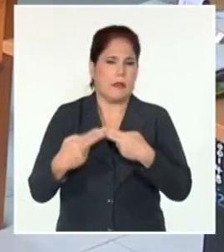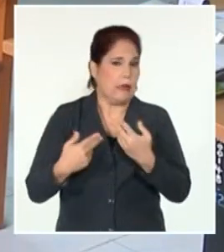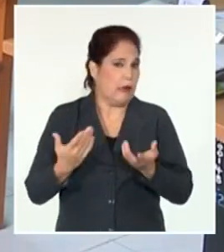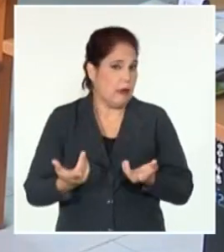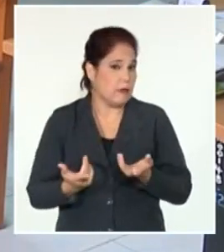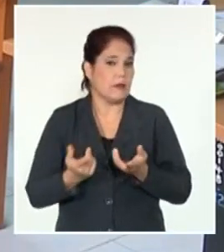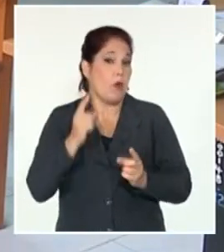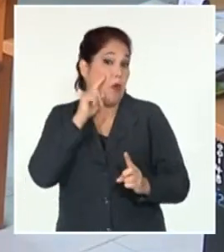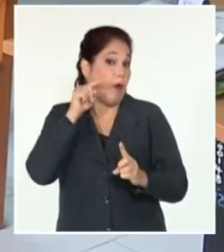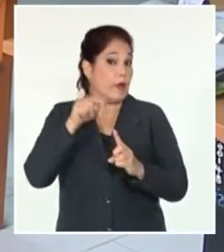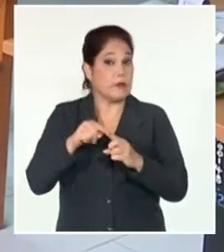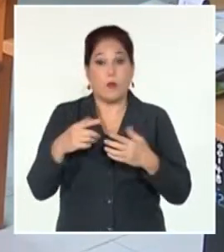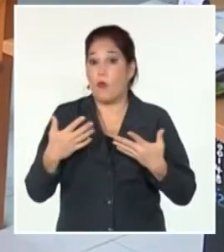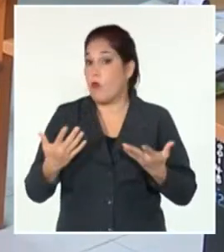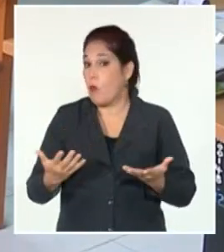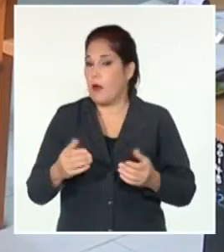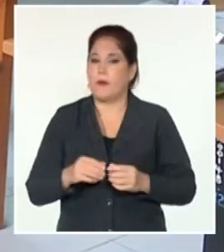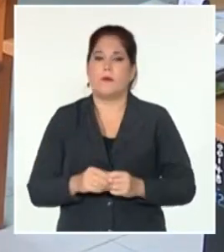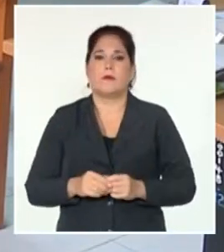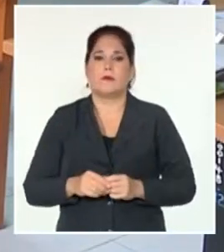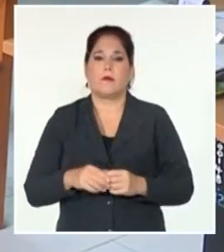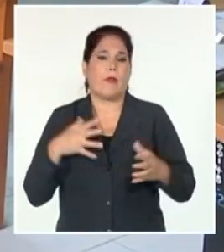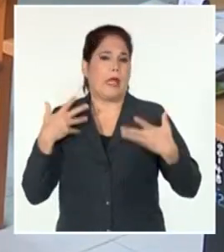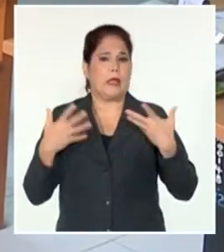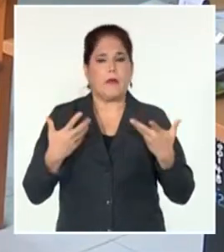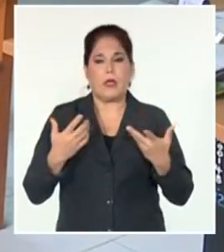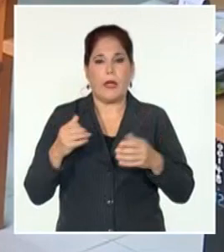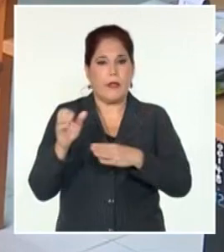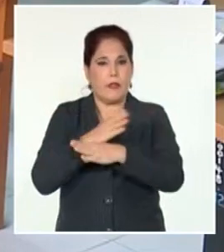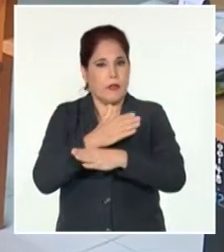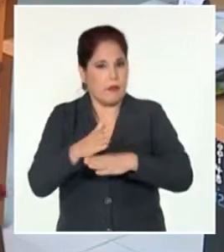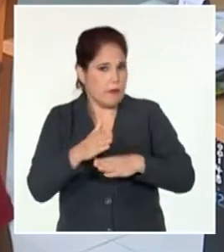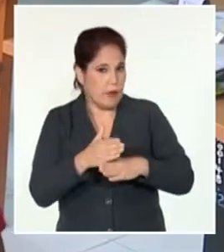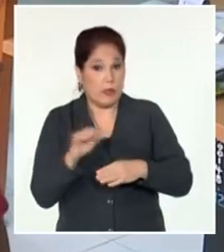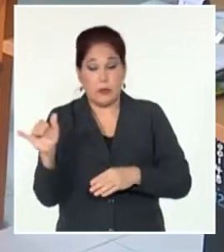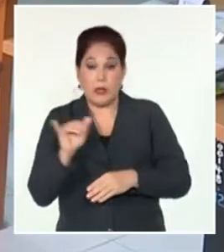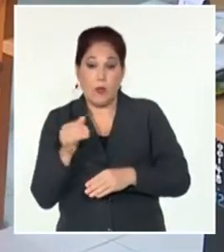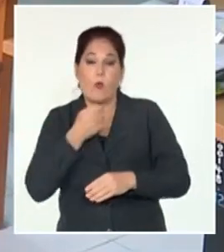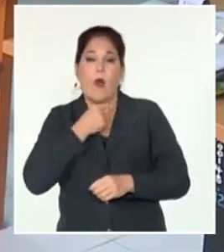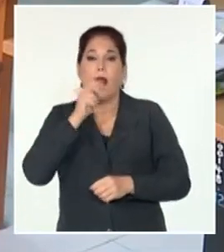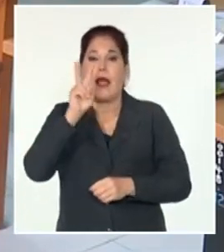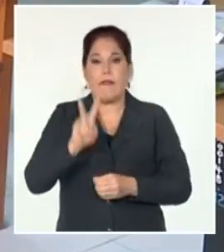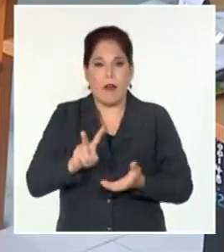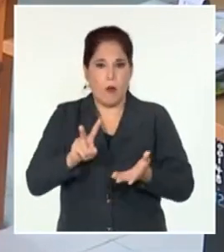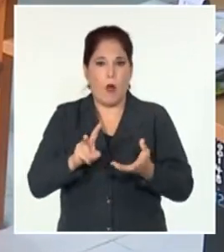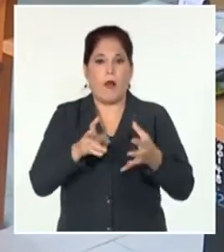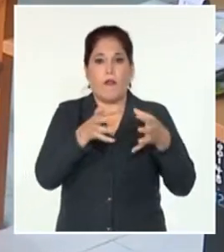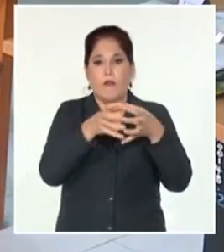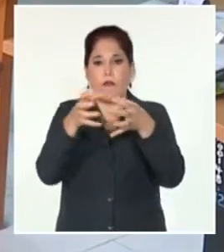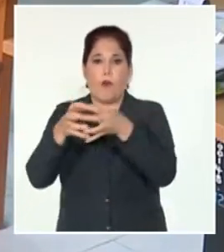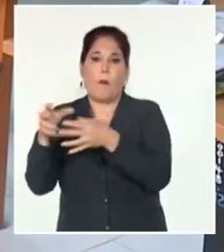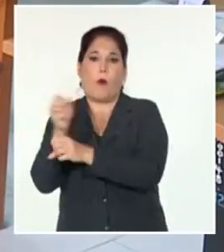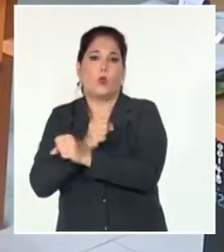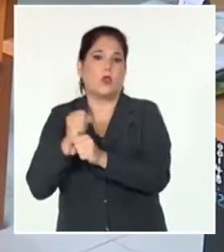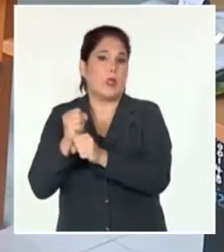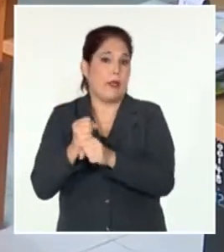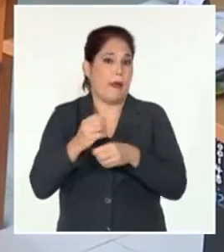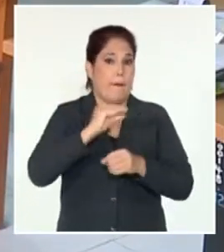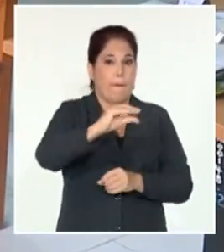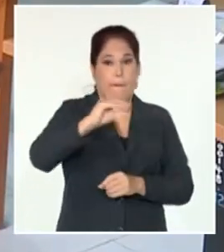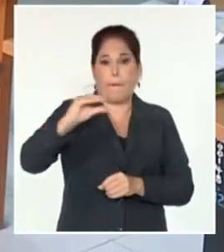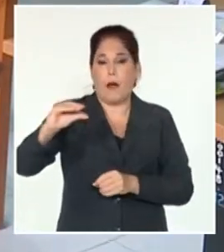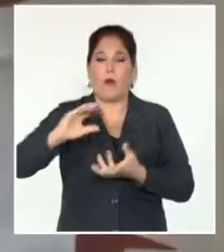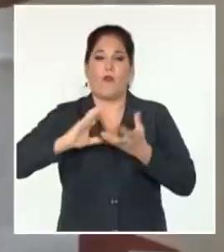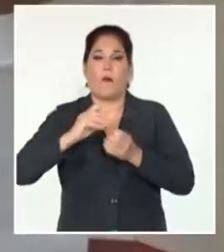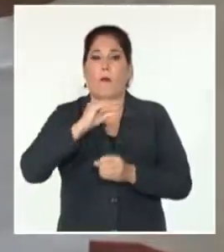son su objeto social, sus actividades secundarias. También vamos a evaluar la distribución de las utilidades, el pago, los tipos de sistemas